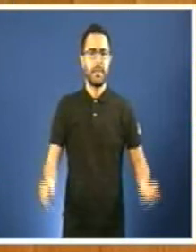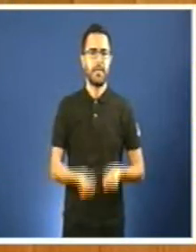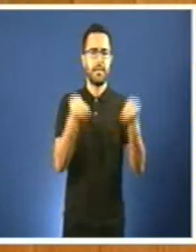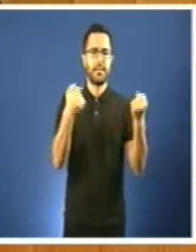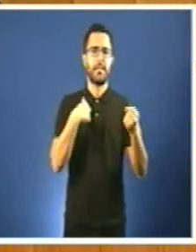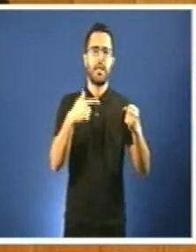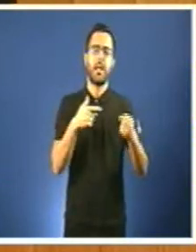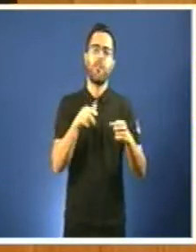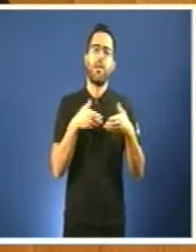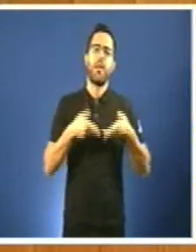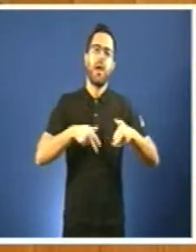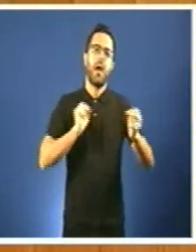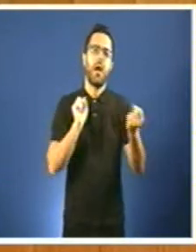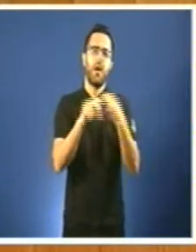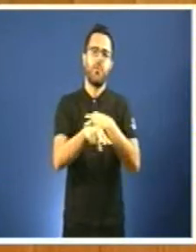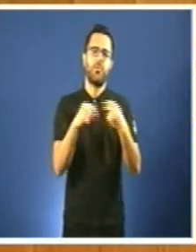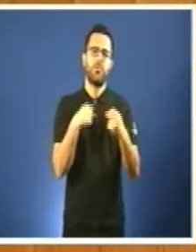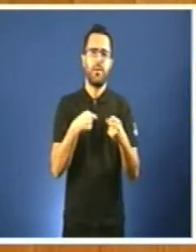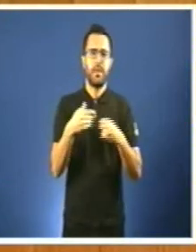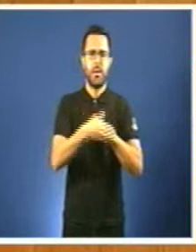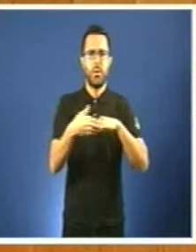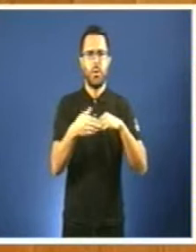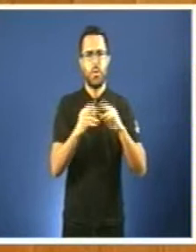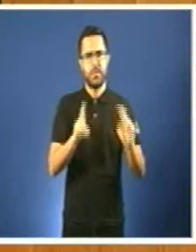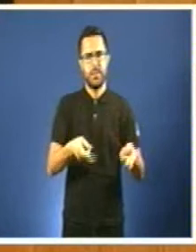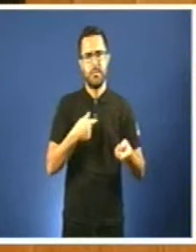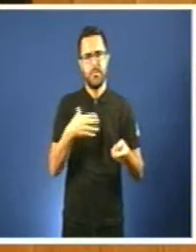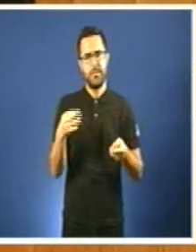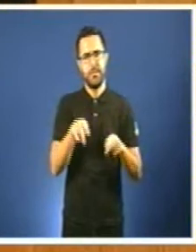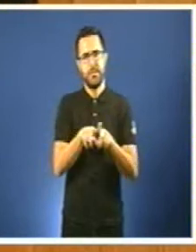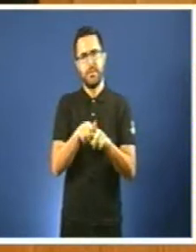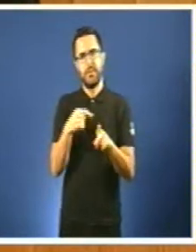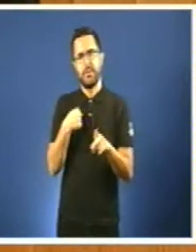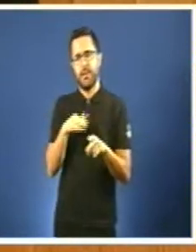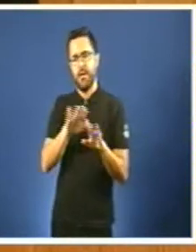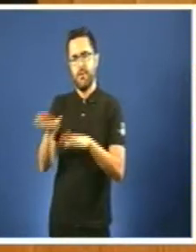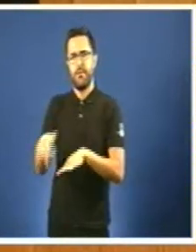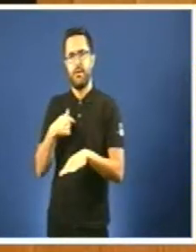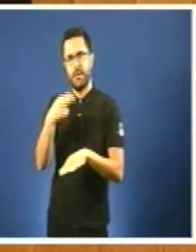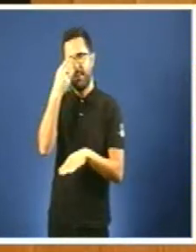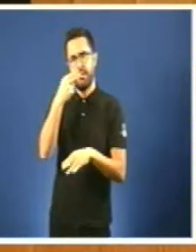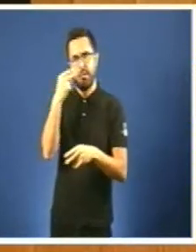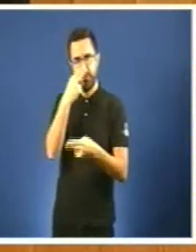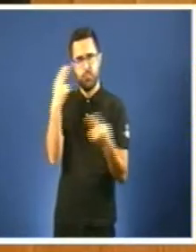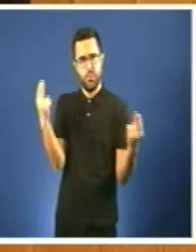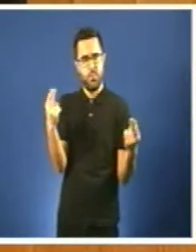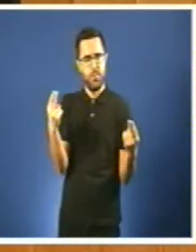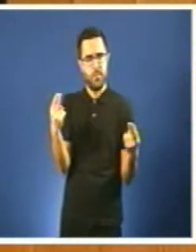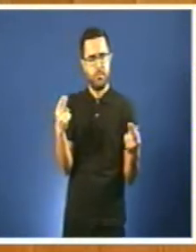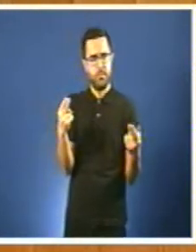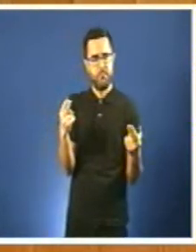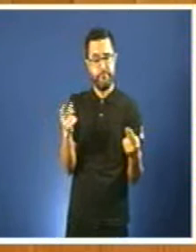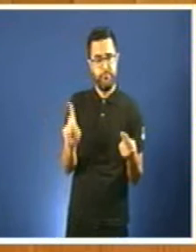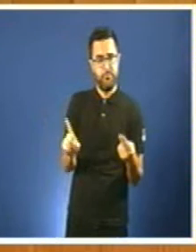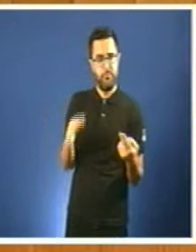Morte en vez de modificala para beneficiar unha empresa a costa do interese público? A que non? Verdade que non, señor Feijóo? Pois